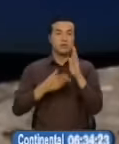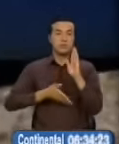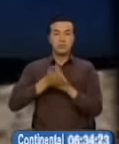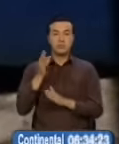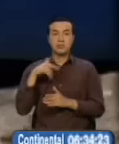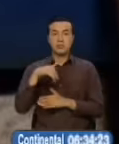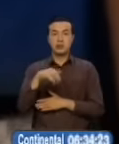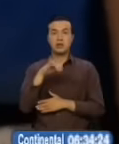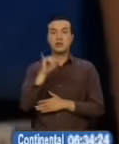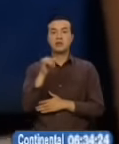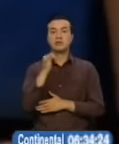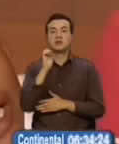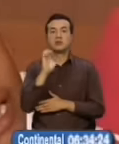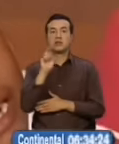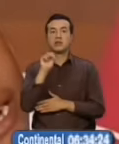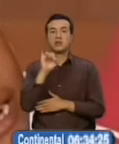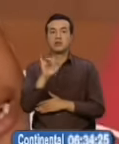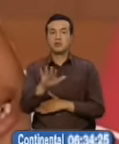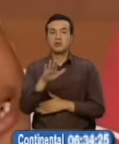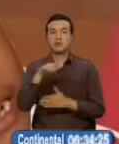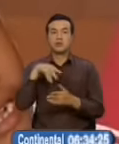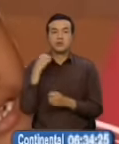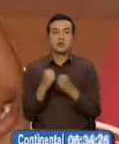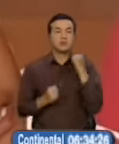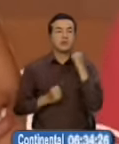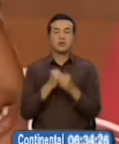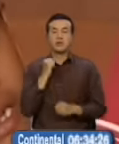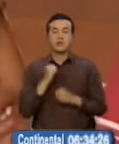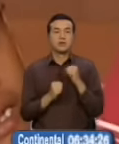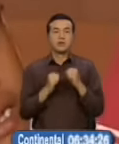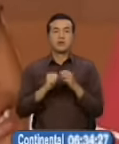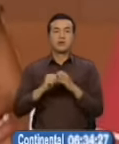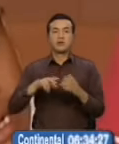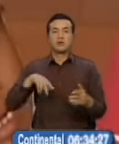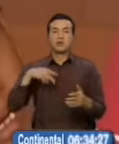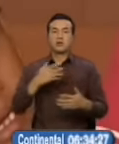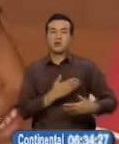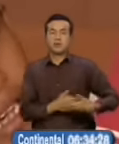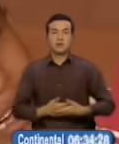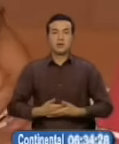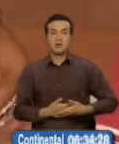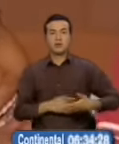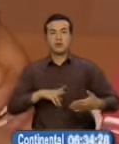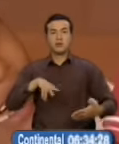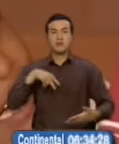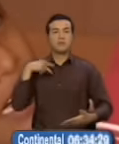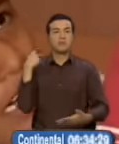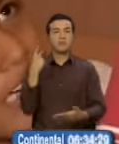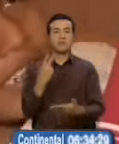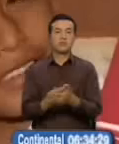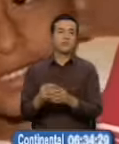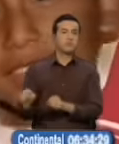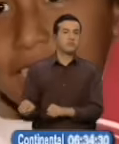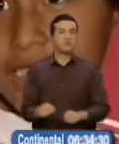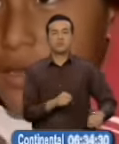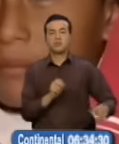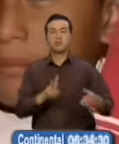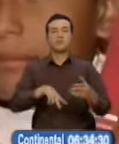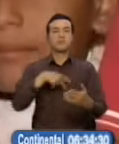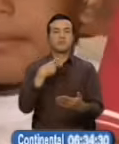cuenta Denny, quien sufrió una caída. Salí corriendo para lo que era la calle, cogí al bebé y el mismo movimiento me